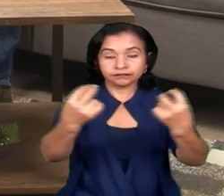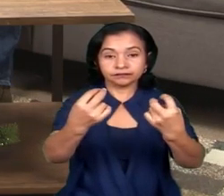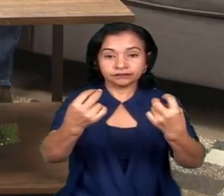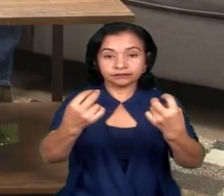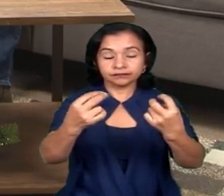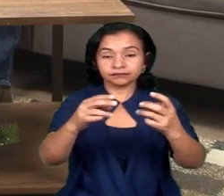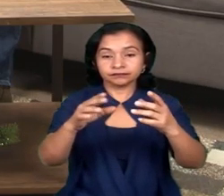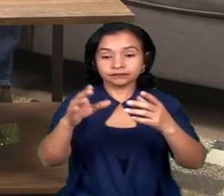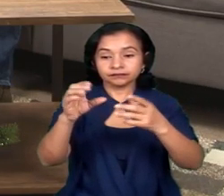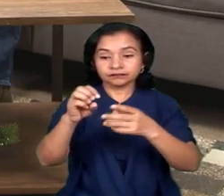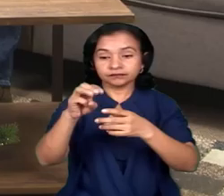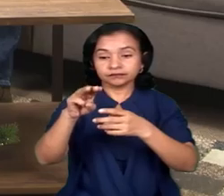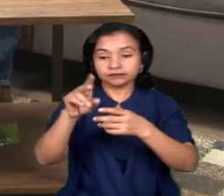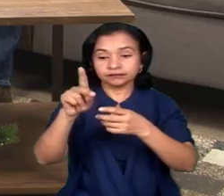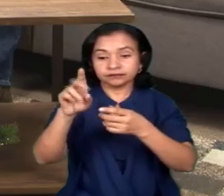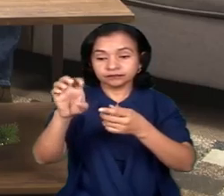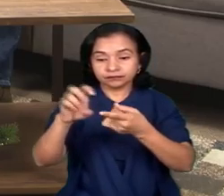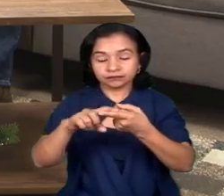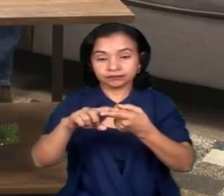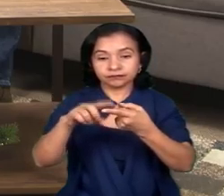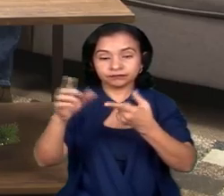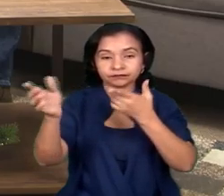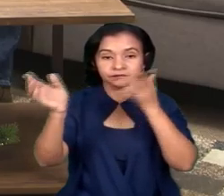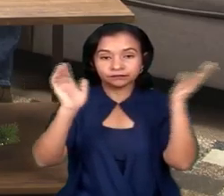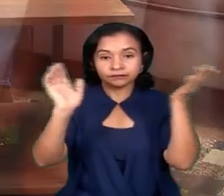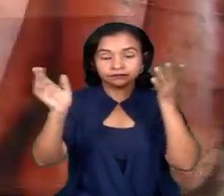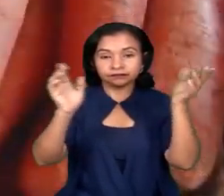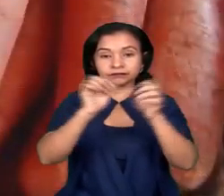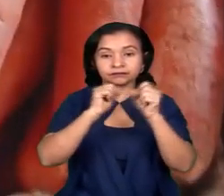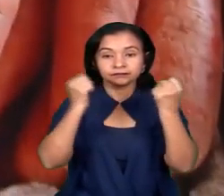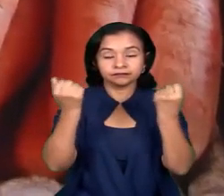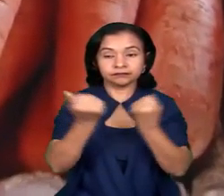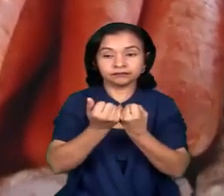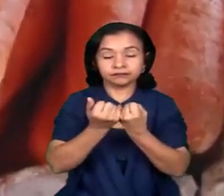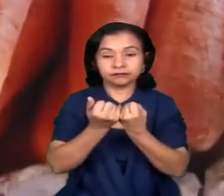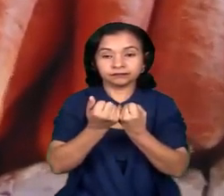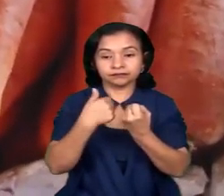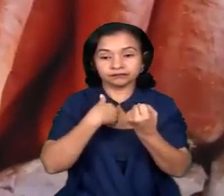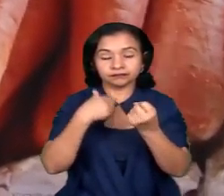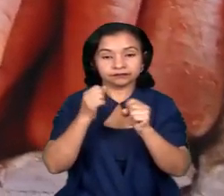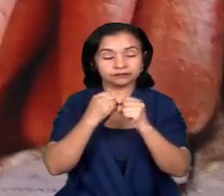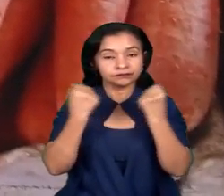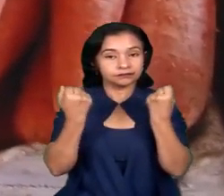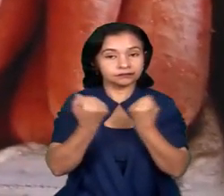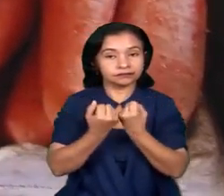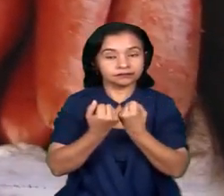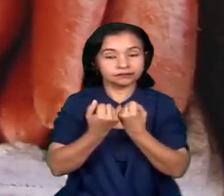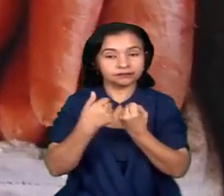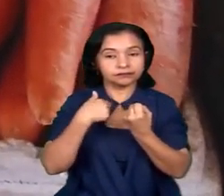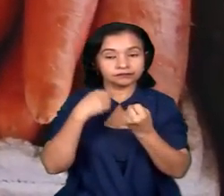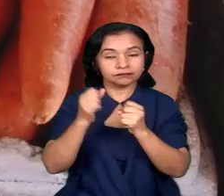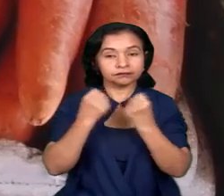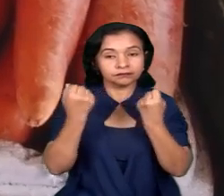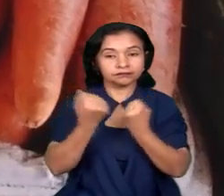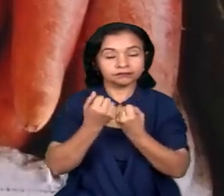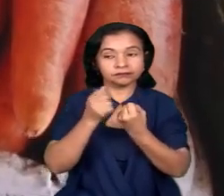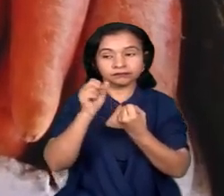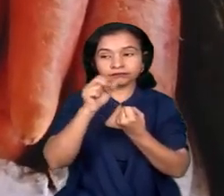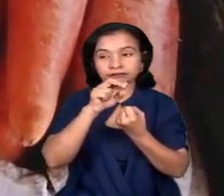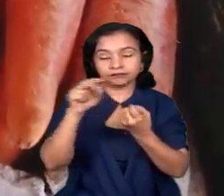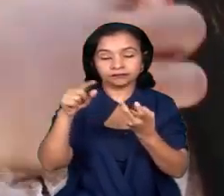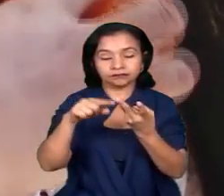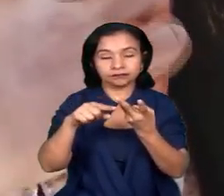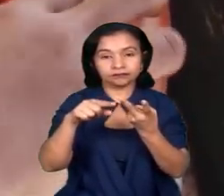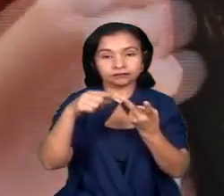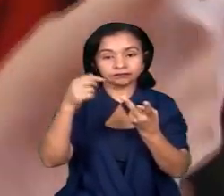las comipymes, con los comerciantes, con las asociaciones, porque aquí no solo soy yo asociación, aquí está la asociación Anmón, está la asociación